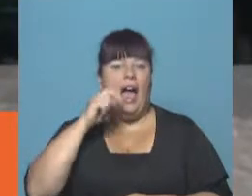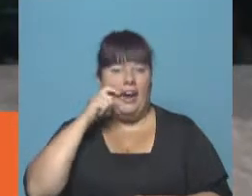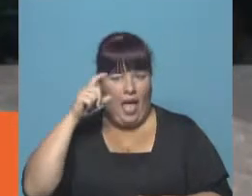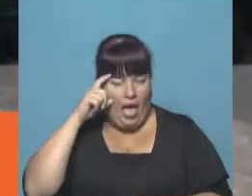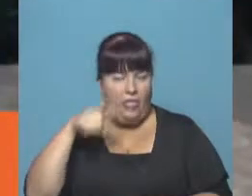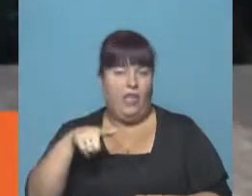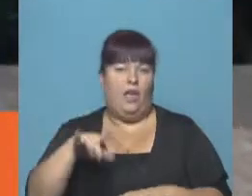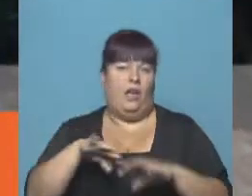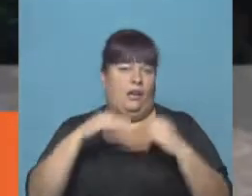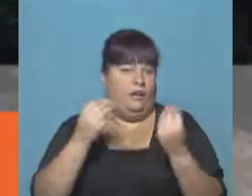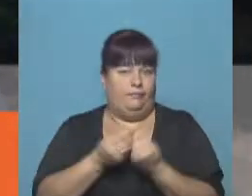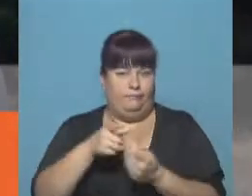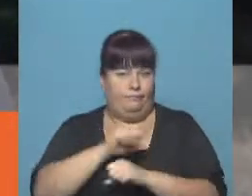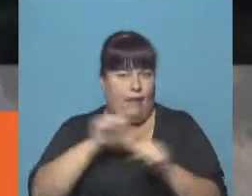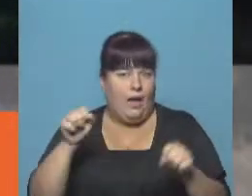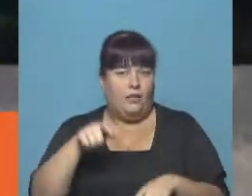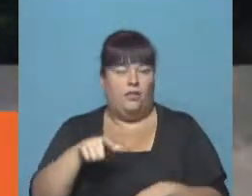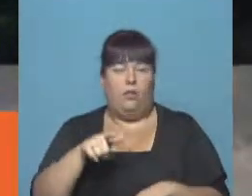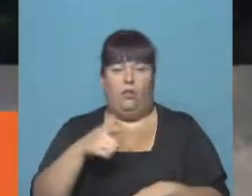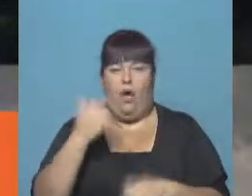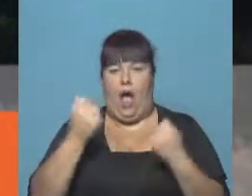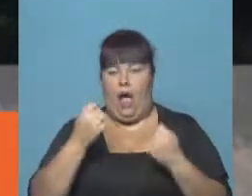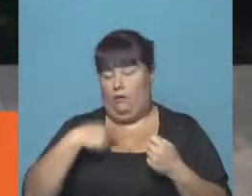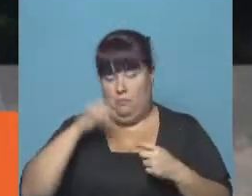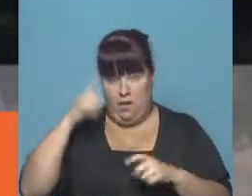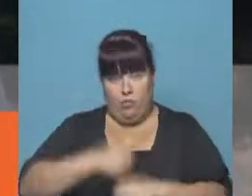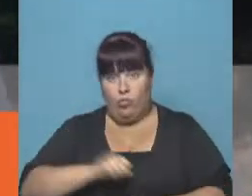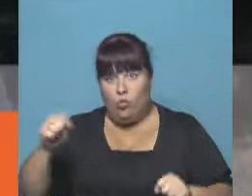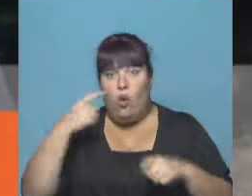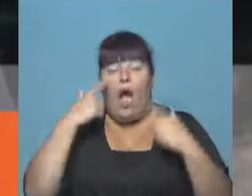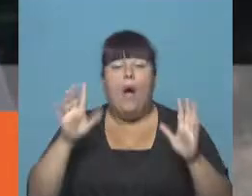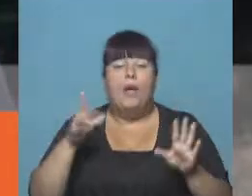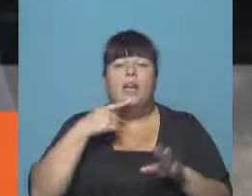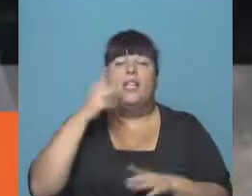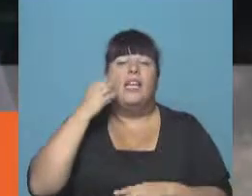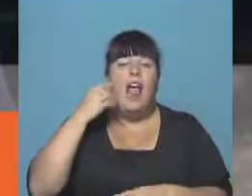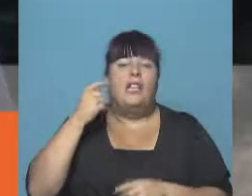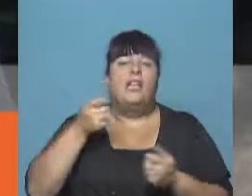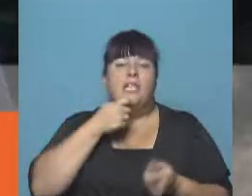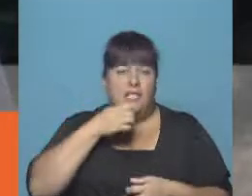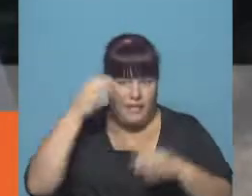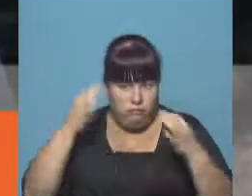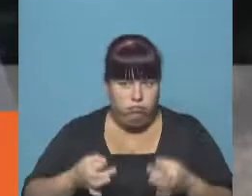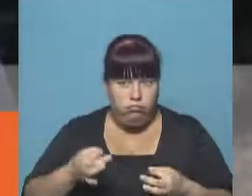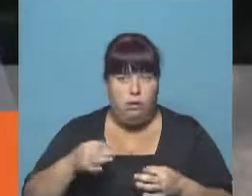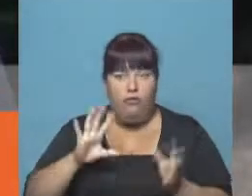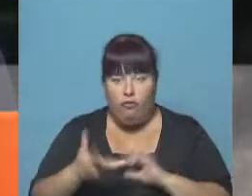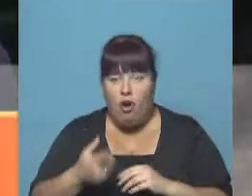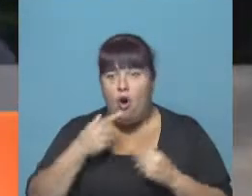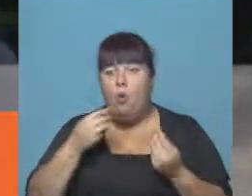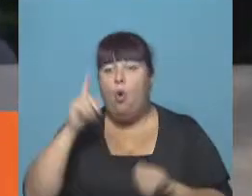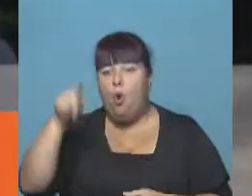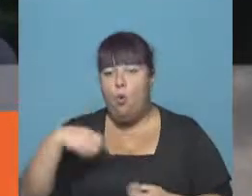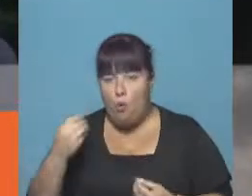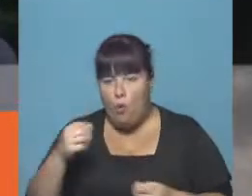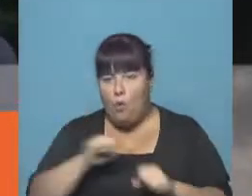donde dejó este atentado autosuicida. Están investigando las autoridades británicas si es realmente así, cómo se